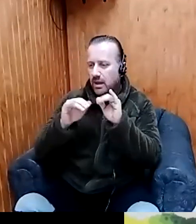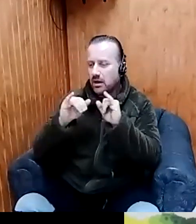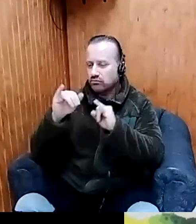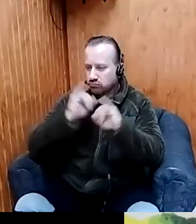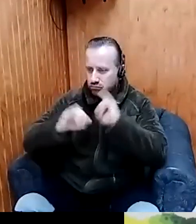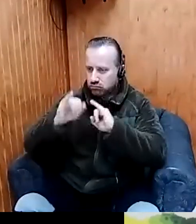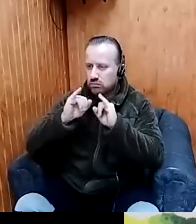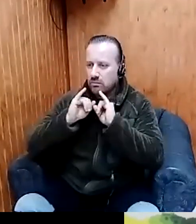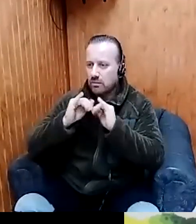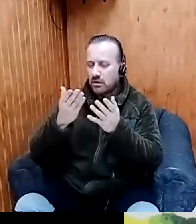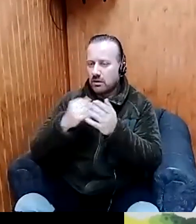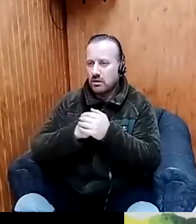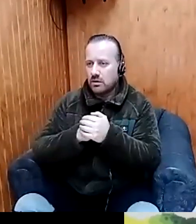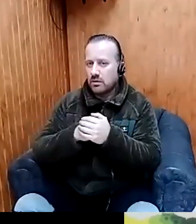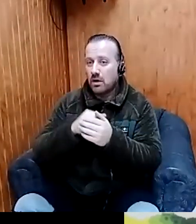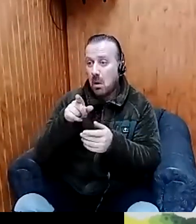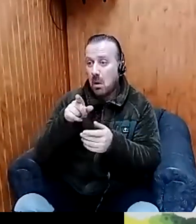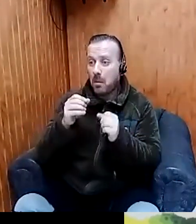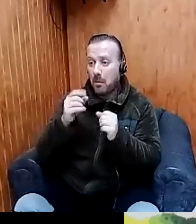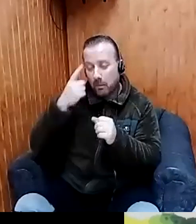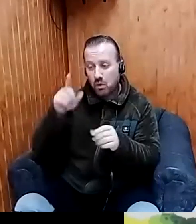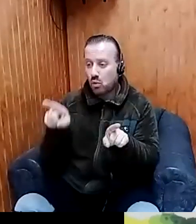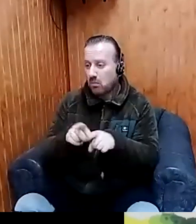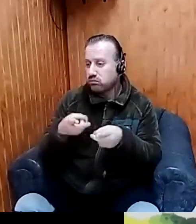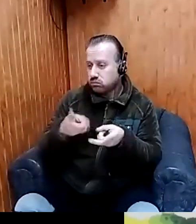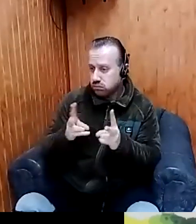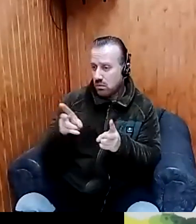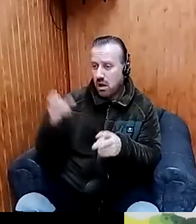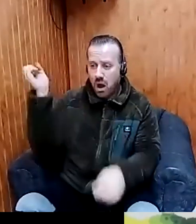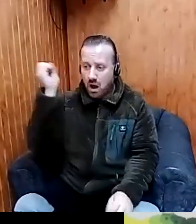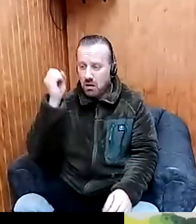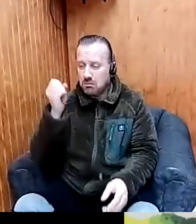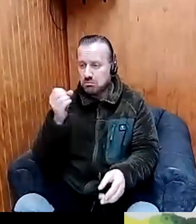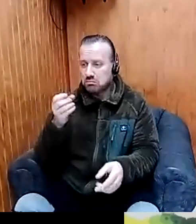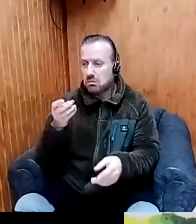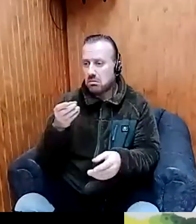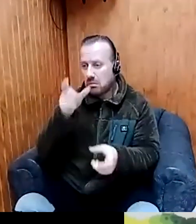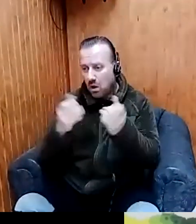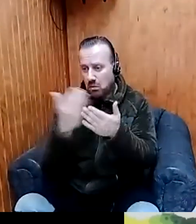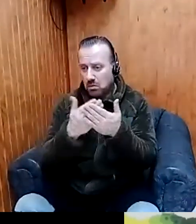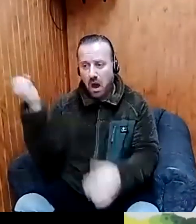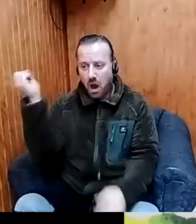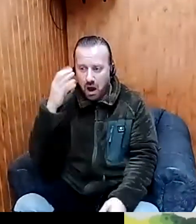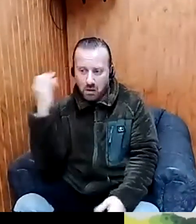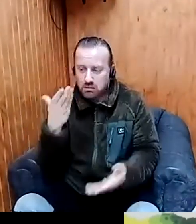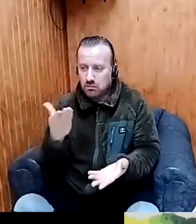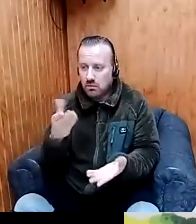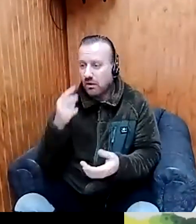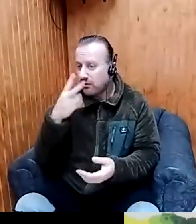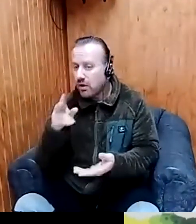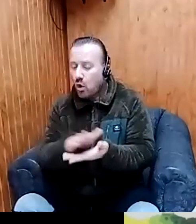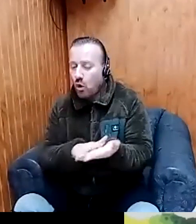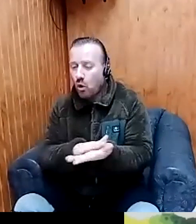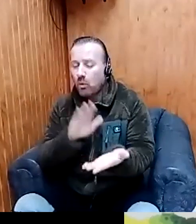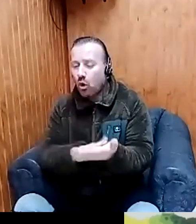está prediseñado. Pero puede servir para que los chicos y chicas aprendan, pues, que por ejemplo, si tú quieres ver cómo influye la planta,